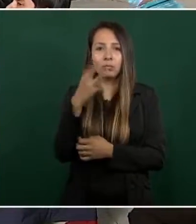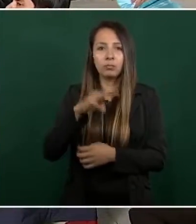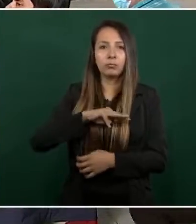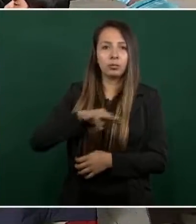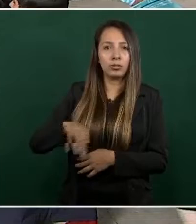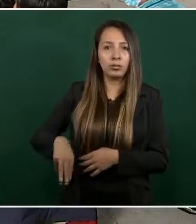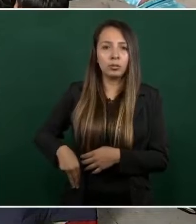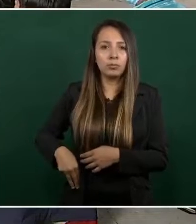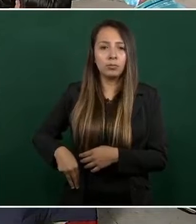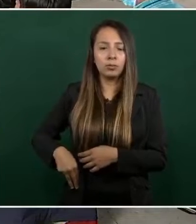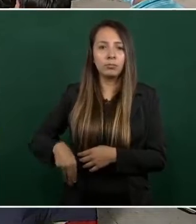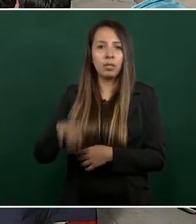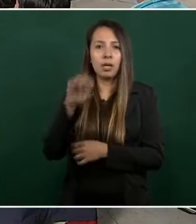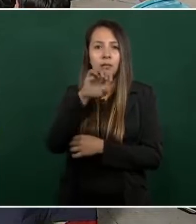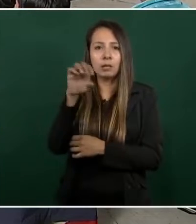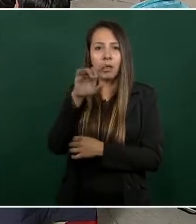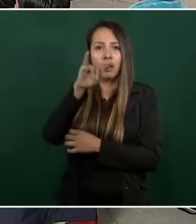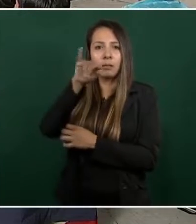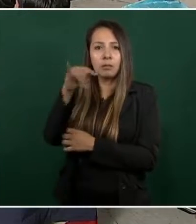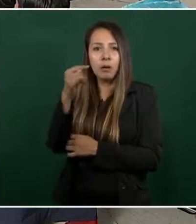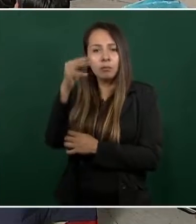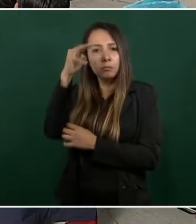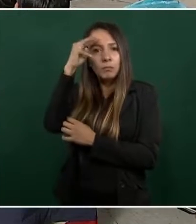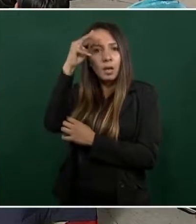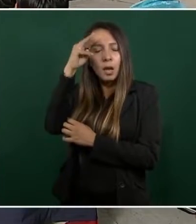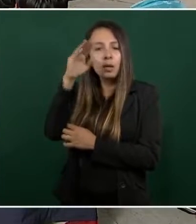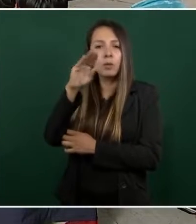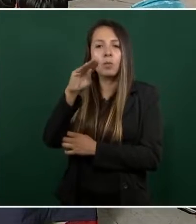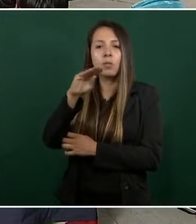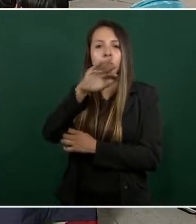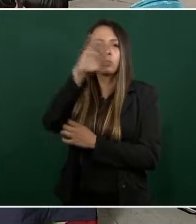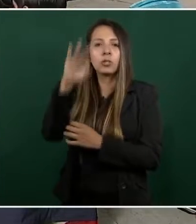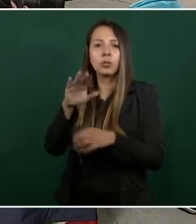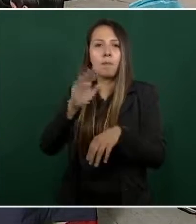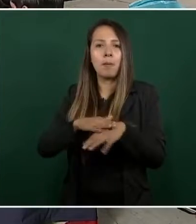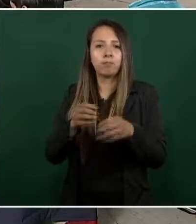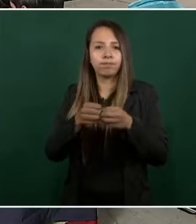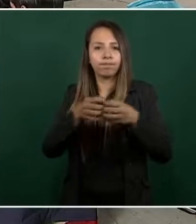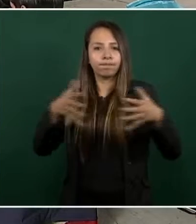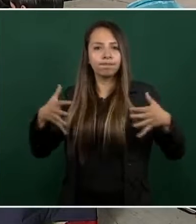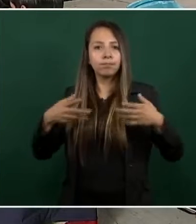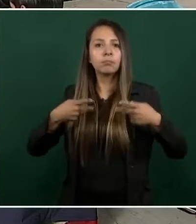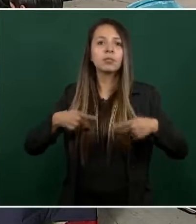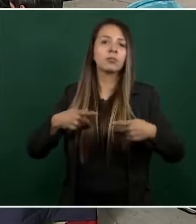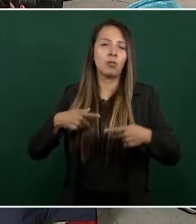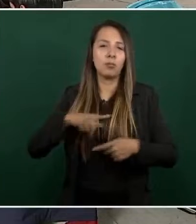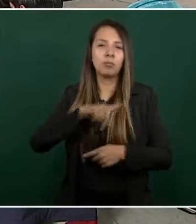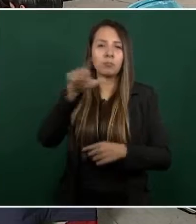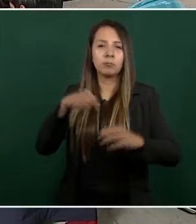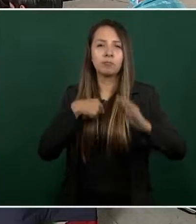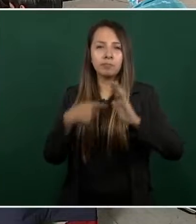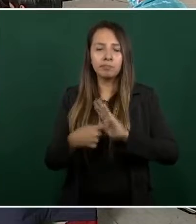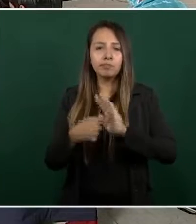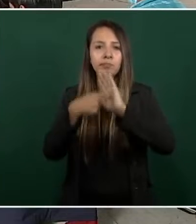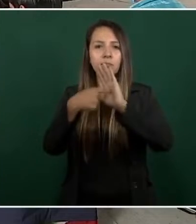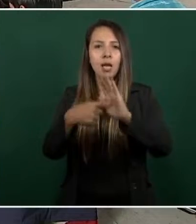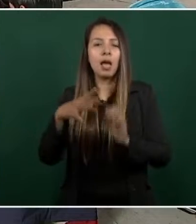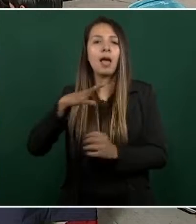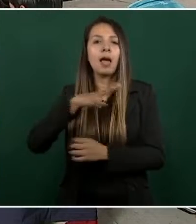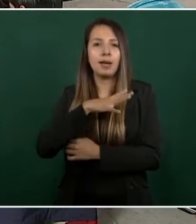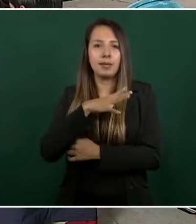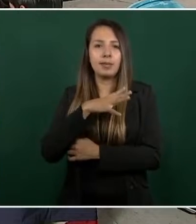Mexicali, el 90.1% de su población. Y como más adelante lo veremos, también ahí está